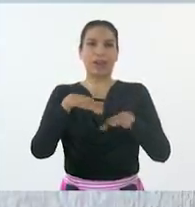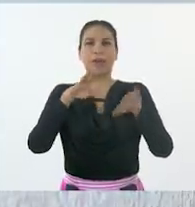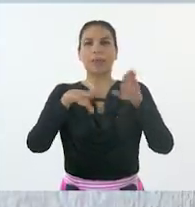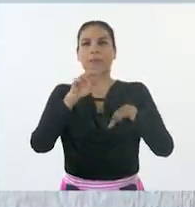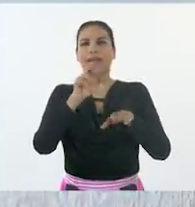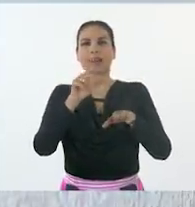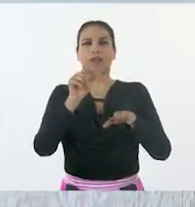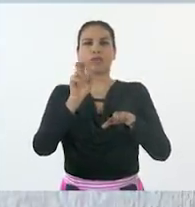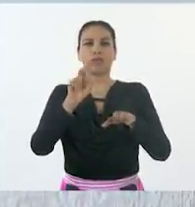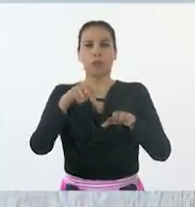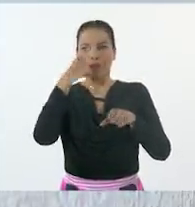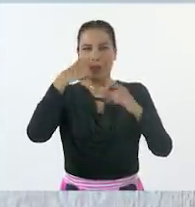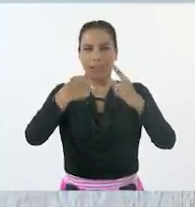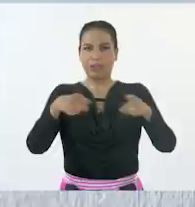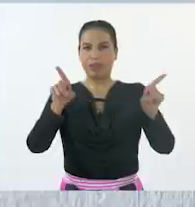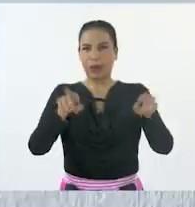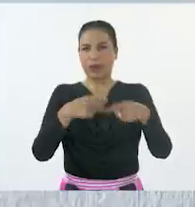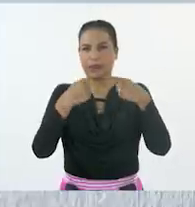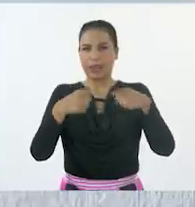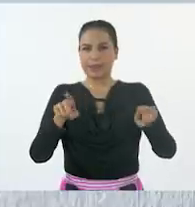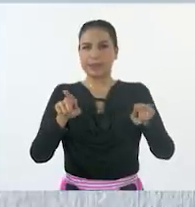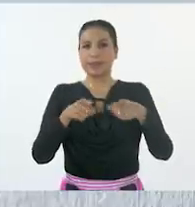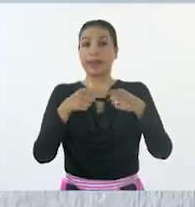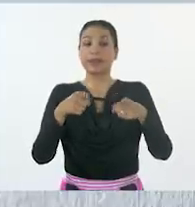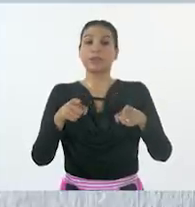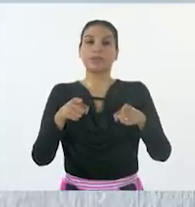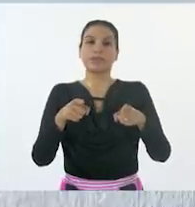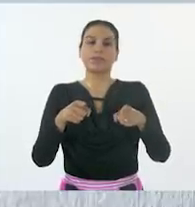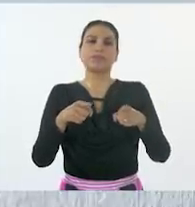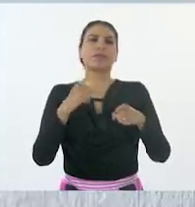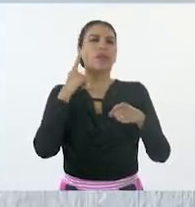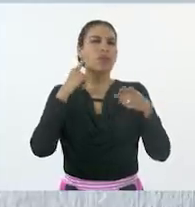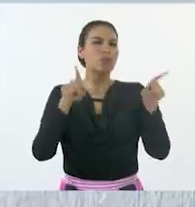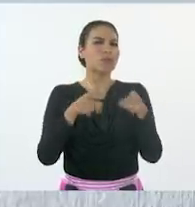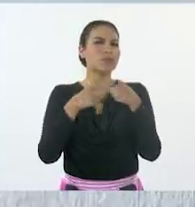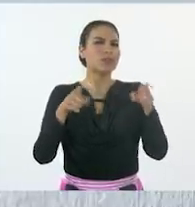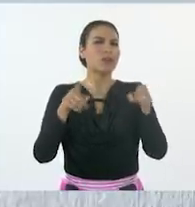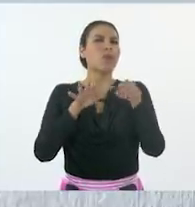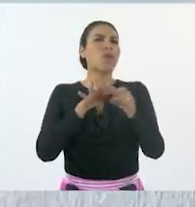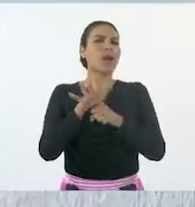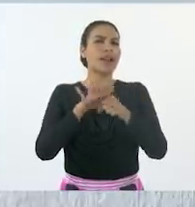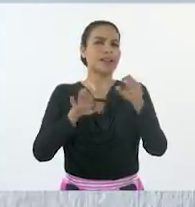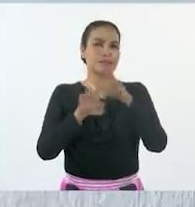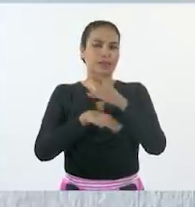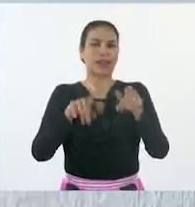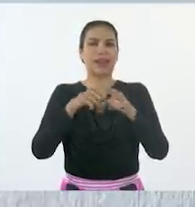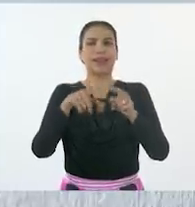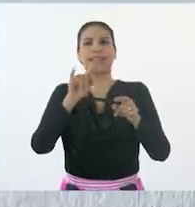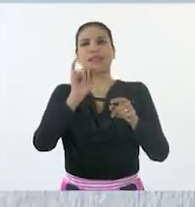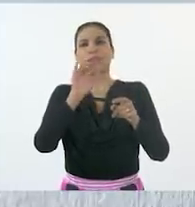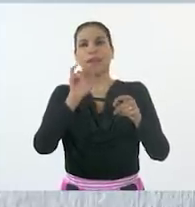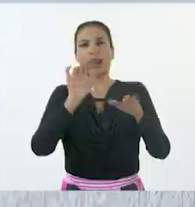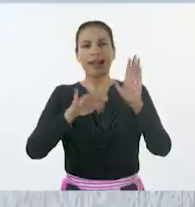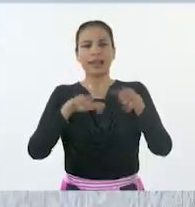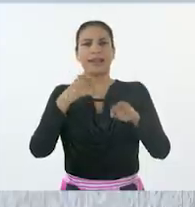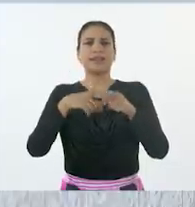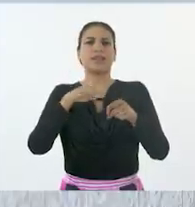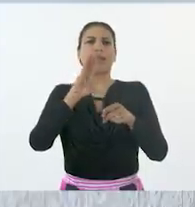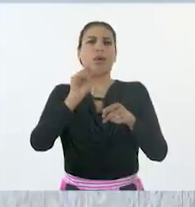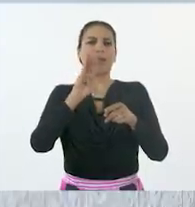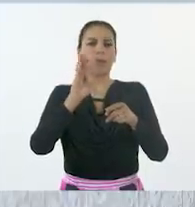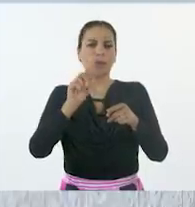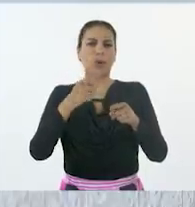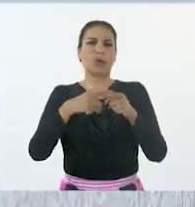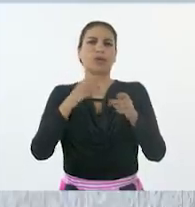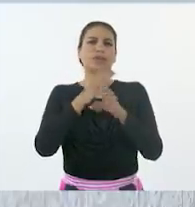percusión orquestal, pues bueno, los instrumentos básicos son los timbales, la tarola, el bombo,